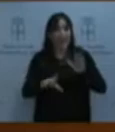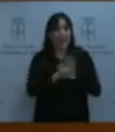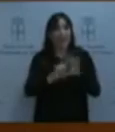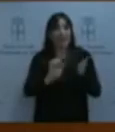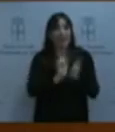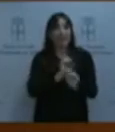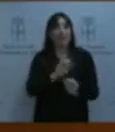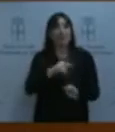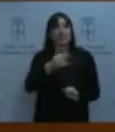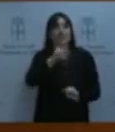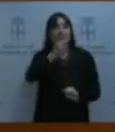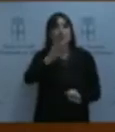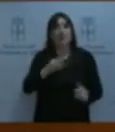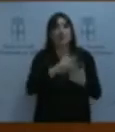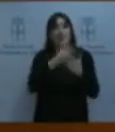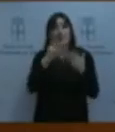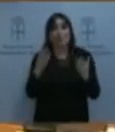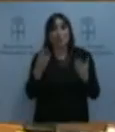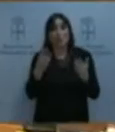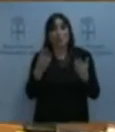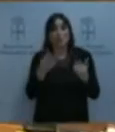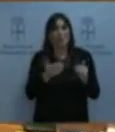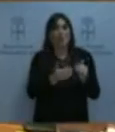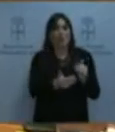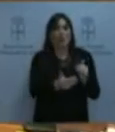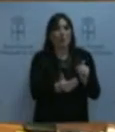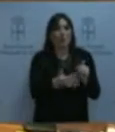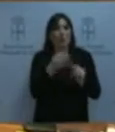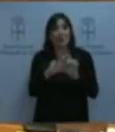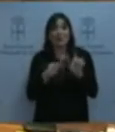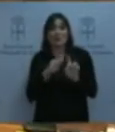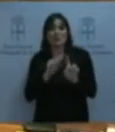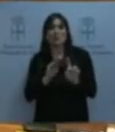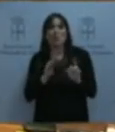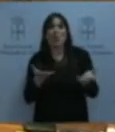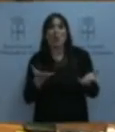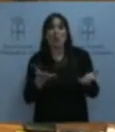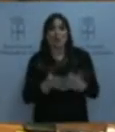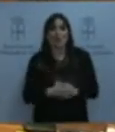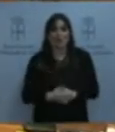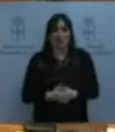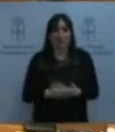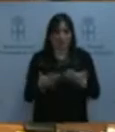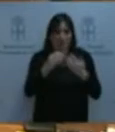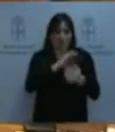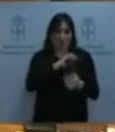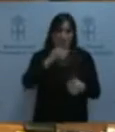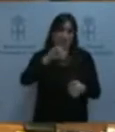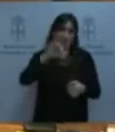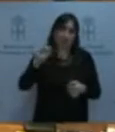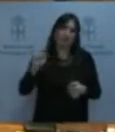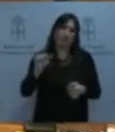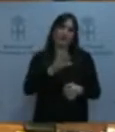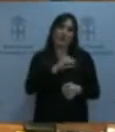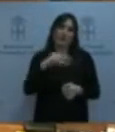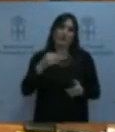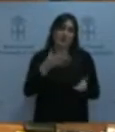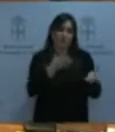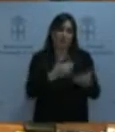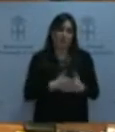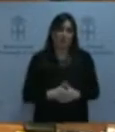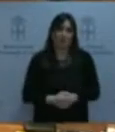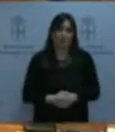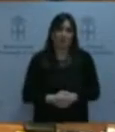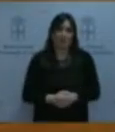cuáles serán sus principales objetivos? Gracias, señor García. Señor presidente, tiene la palabra. Señor diputado, a lo largo de las